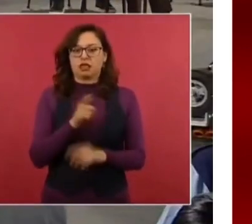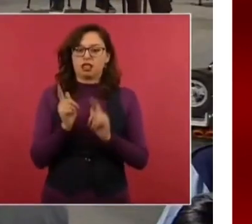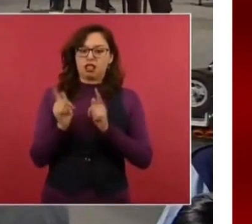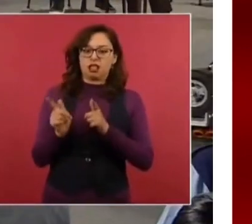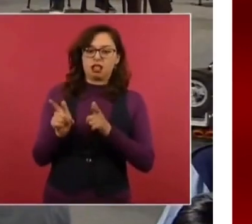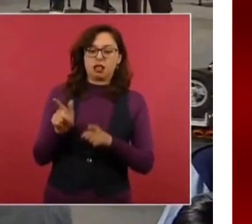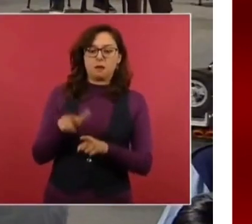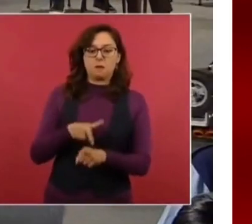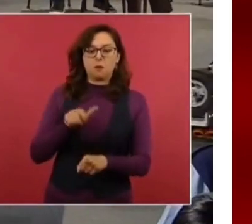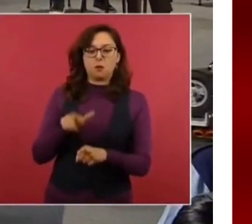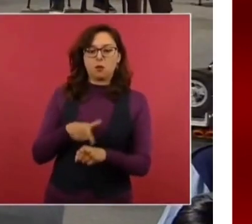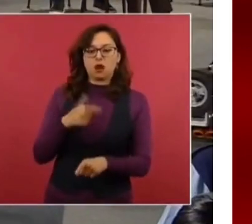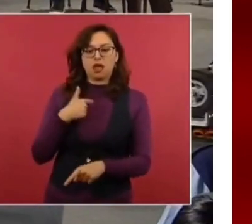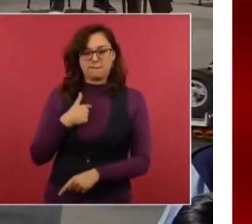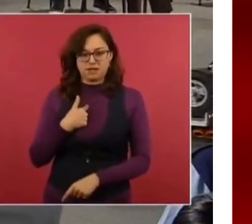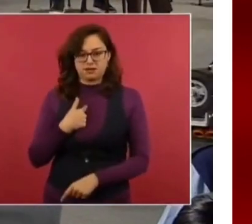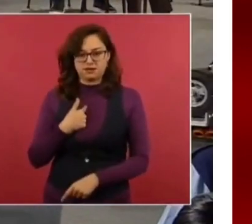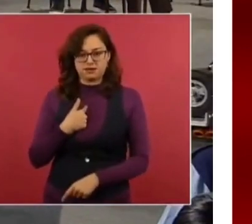de que dije